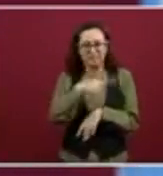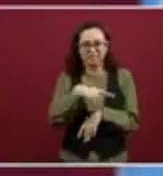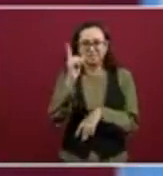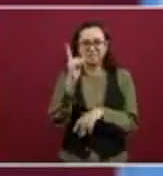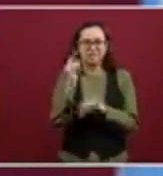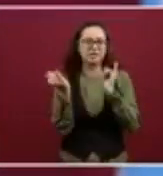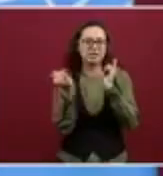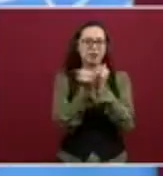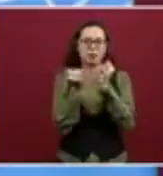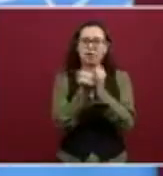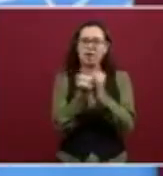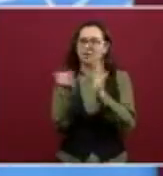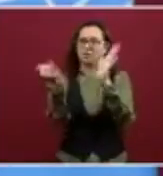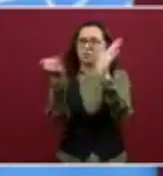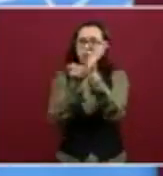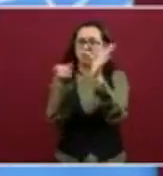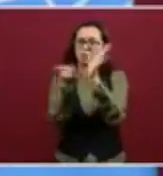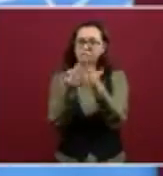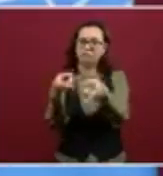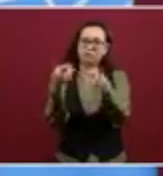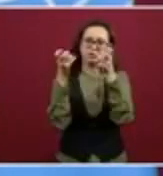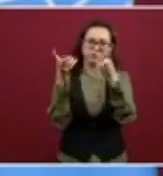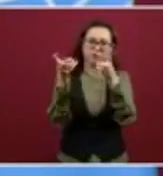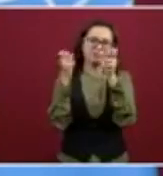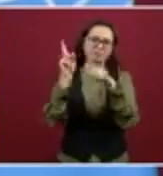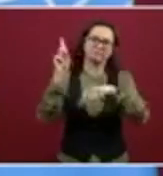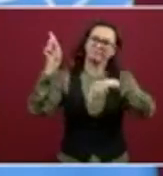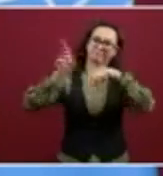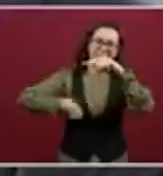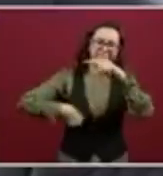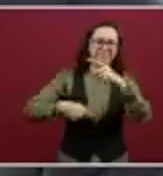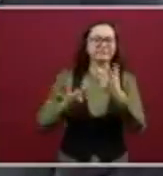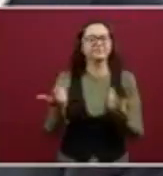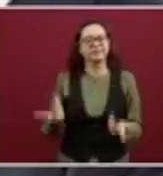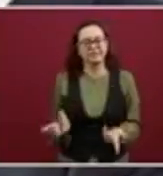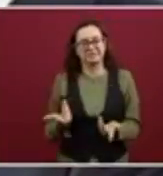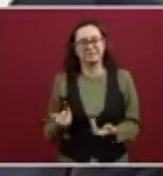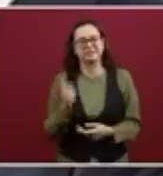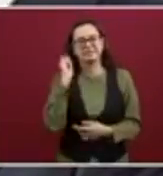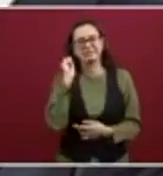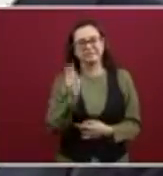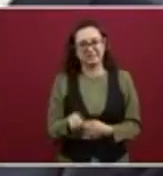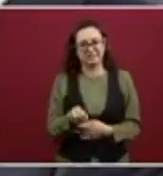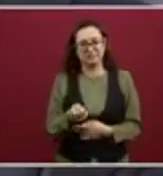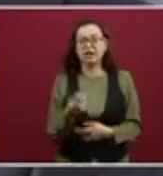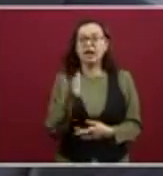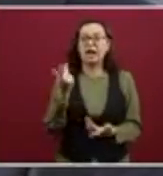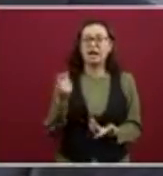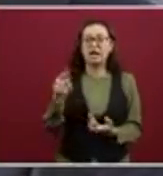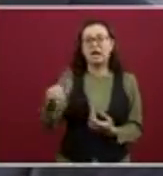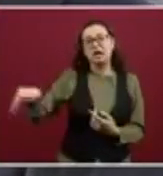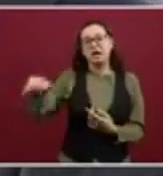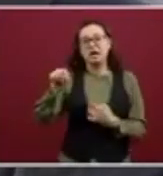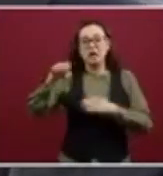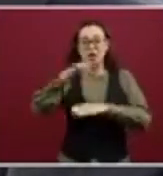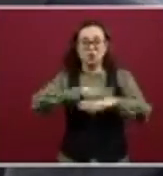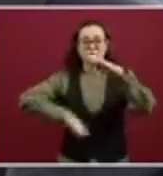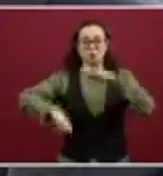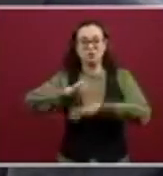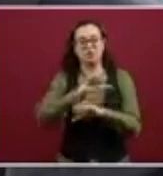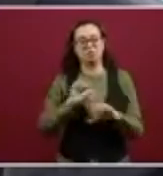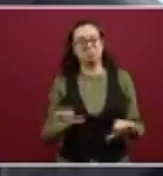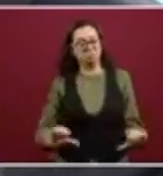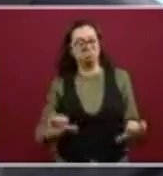el guachicol arriba. Es decir, ya no se condone es tanto dinero